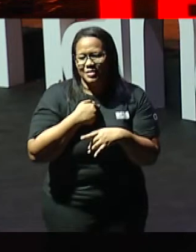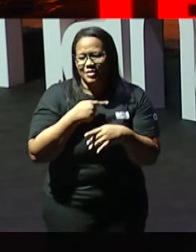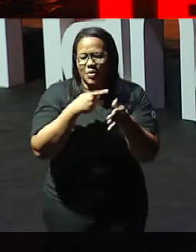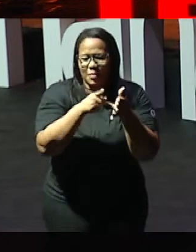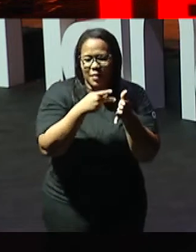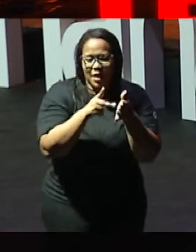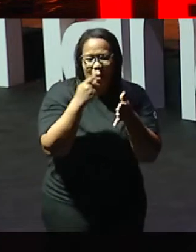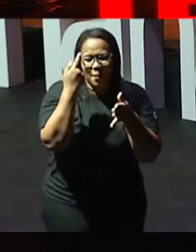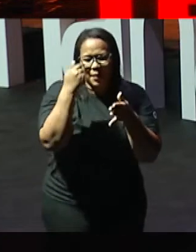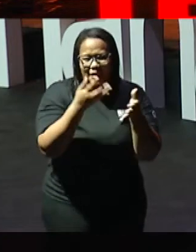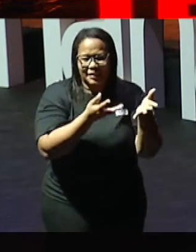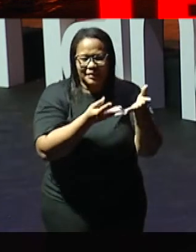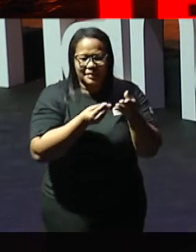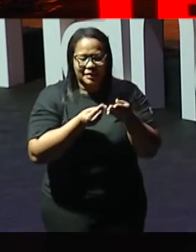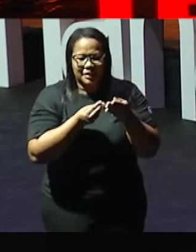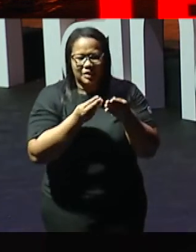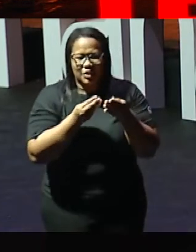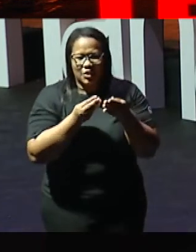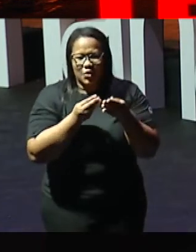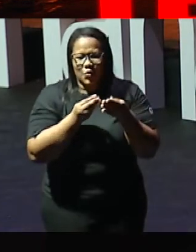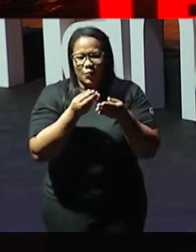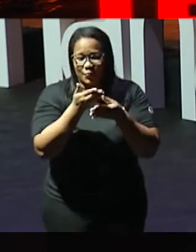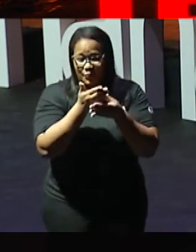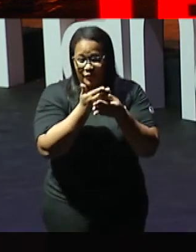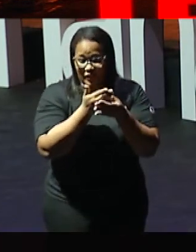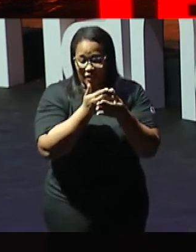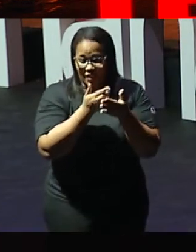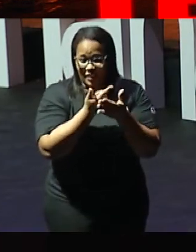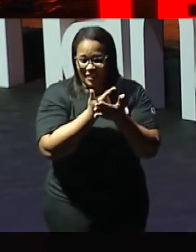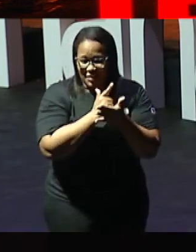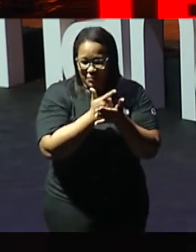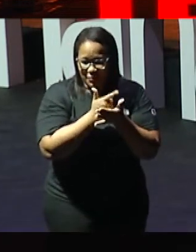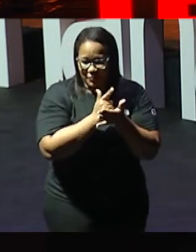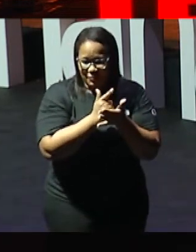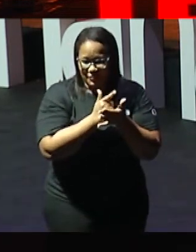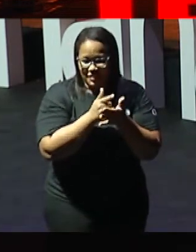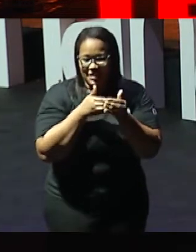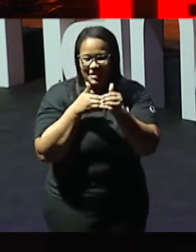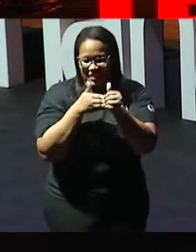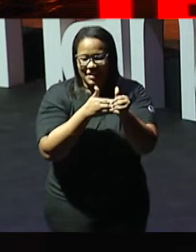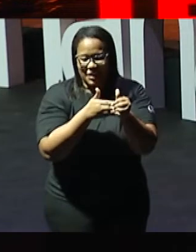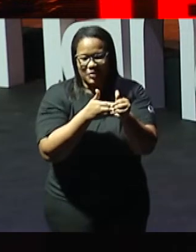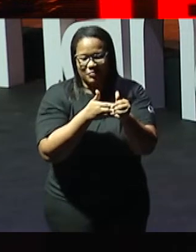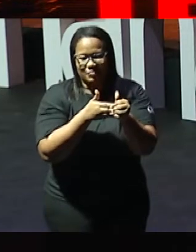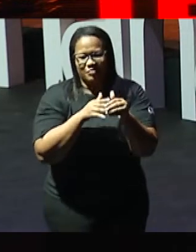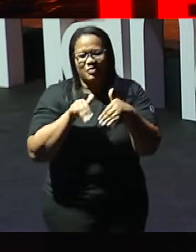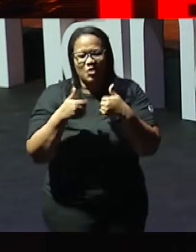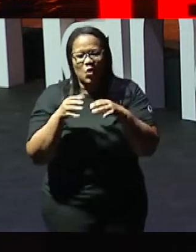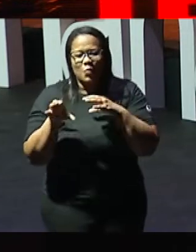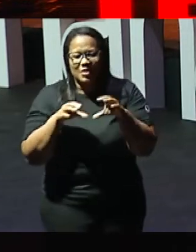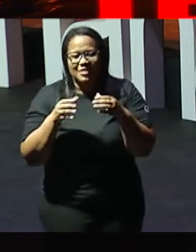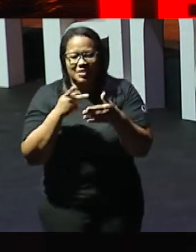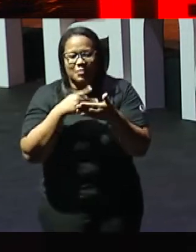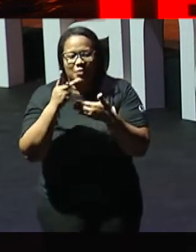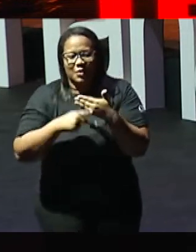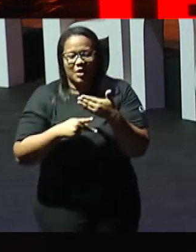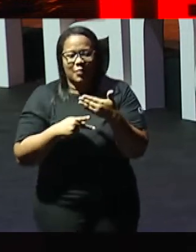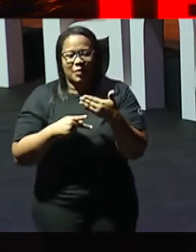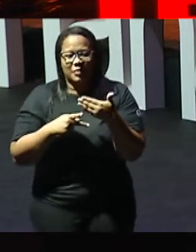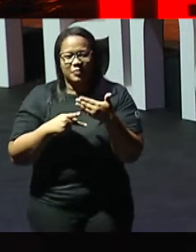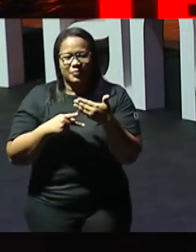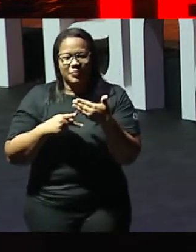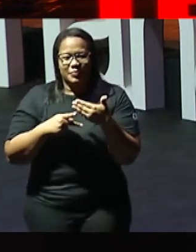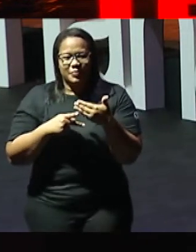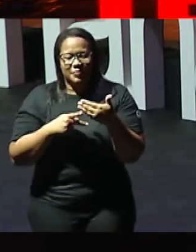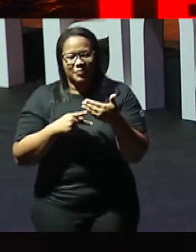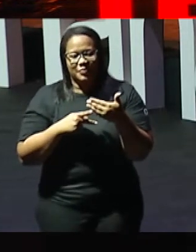talent y no había como cuanto pase eso dijimos que no vamos a arriesgar eso pero aquí si sacamos